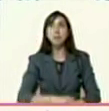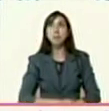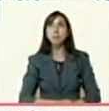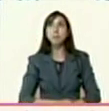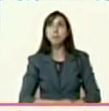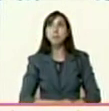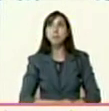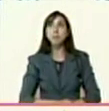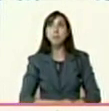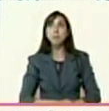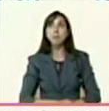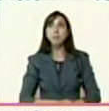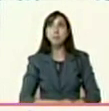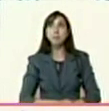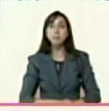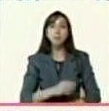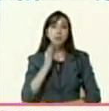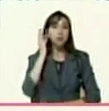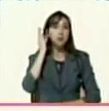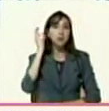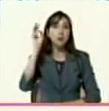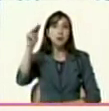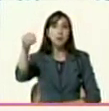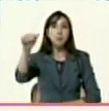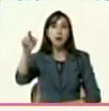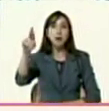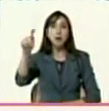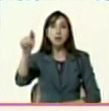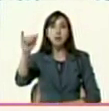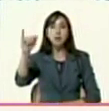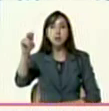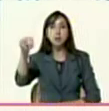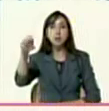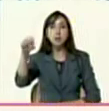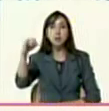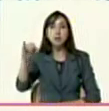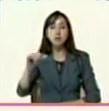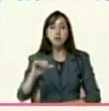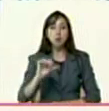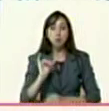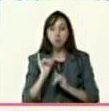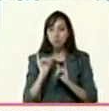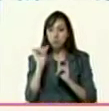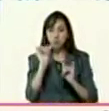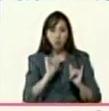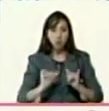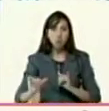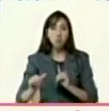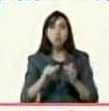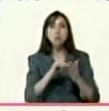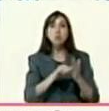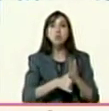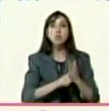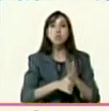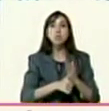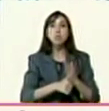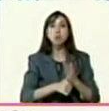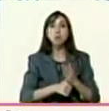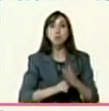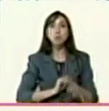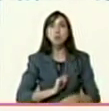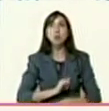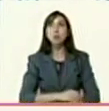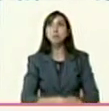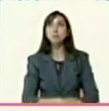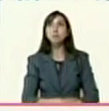Rayana Martínez con su respectiva cédula de identidad. Se aplica la prohibición